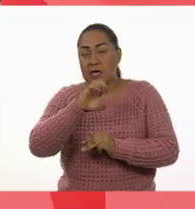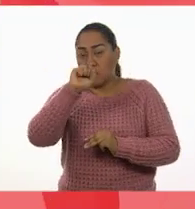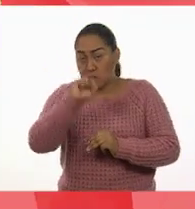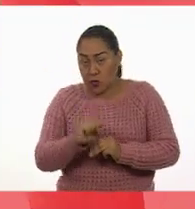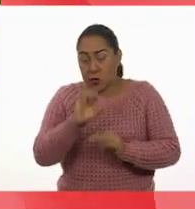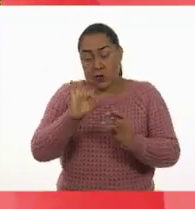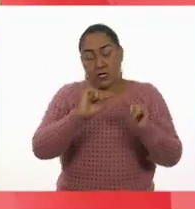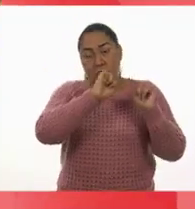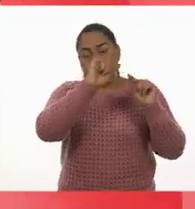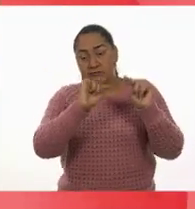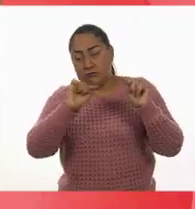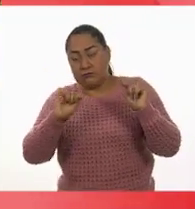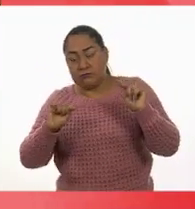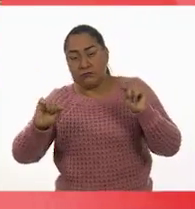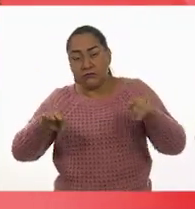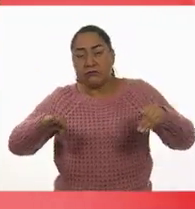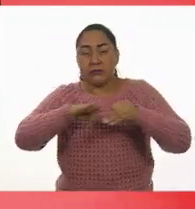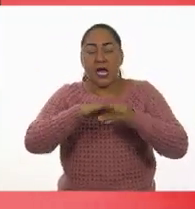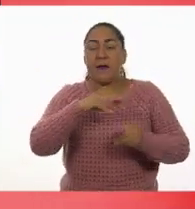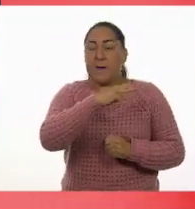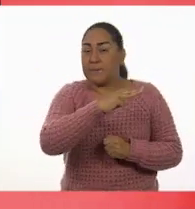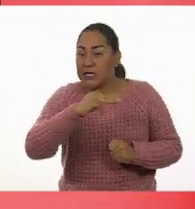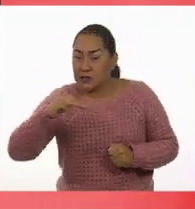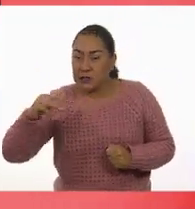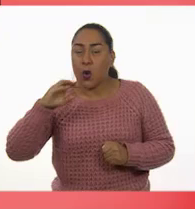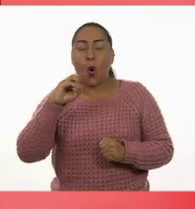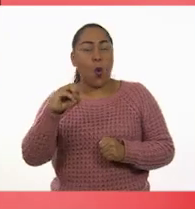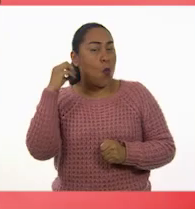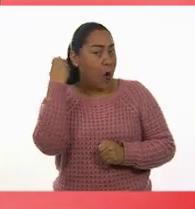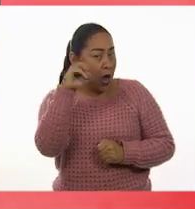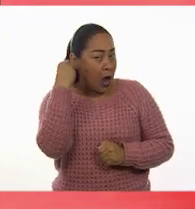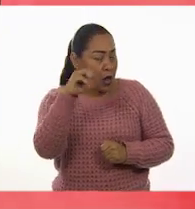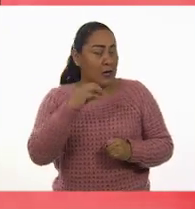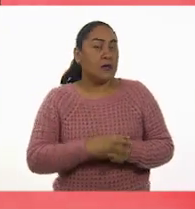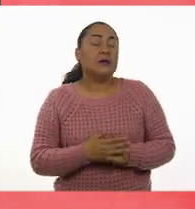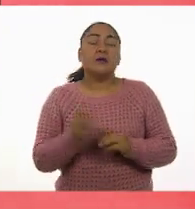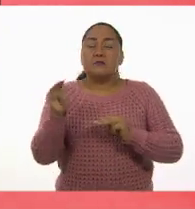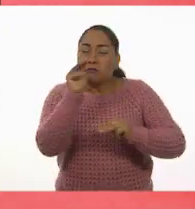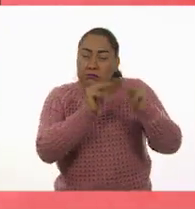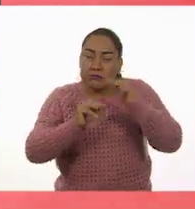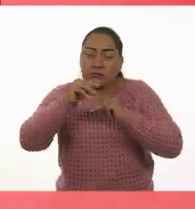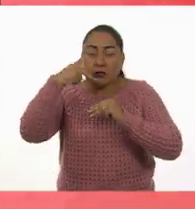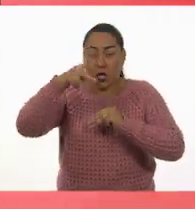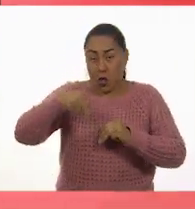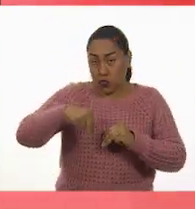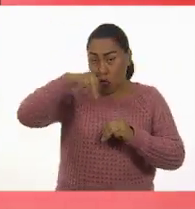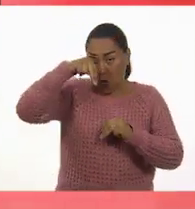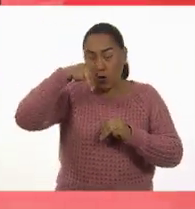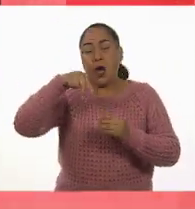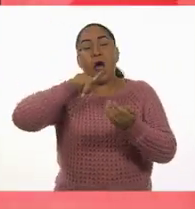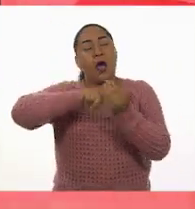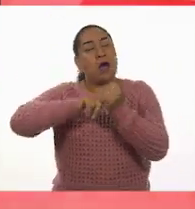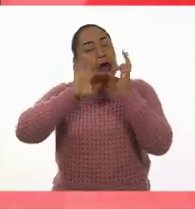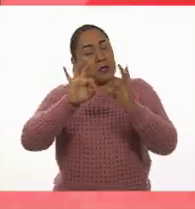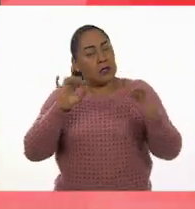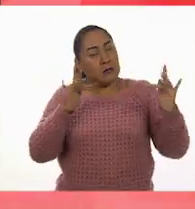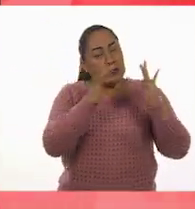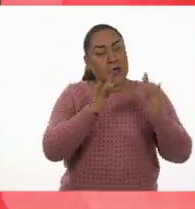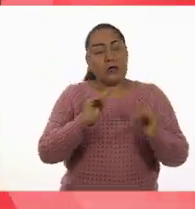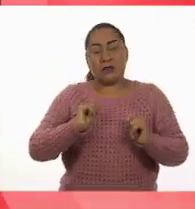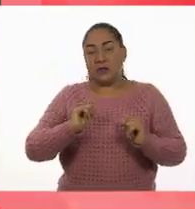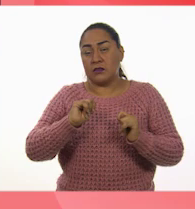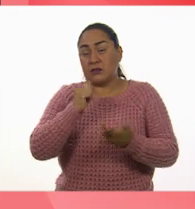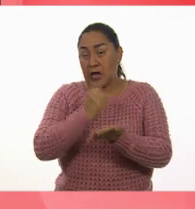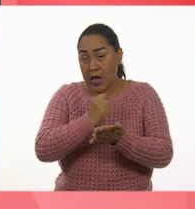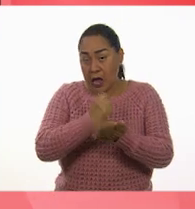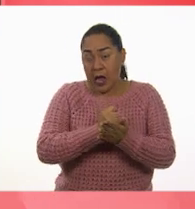por la costa desde los límites con Michoacán hasta los de Oaxaca. Las Sierras del Norte, que se desprende desde la Sierra de Taxco y luego